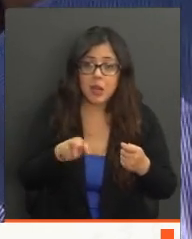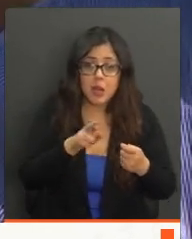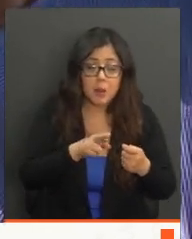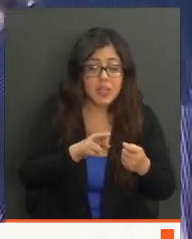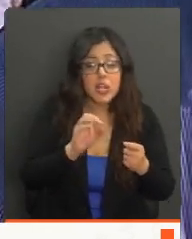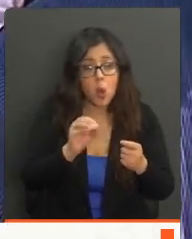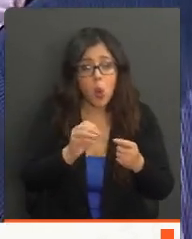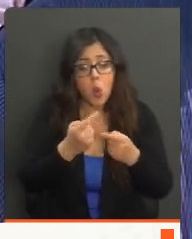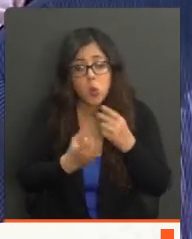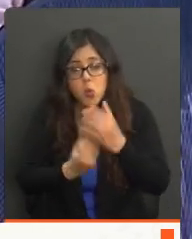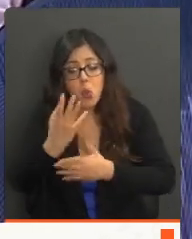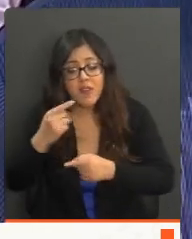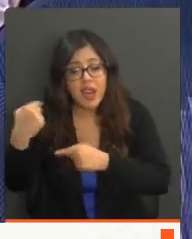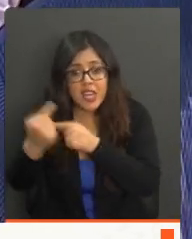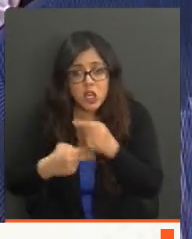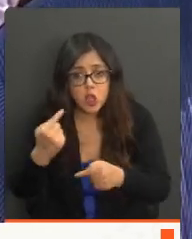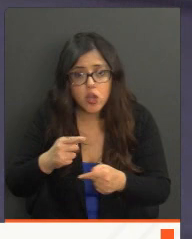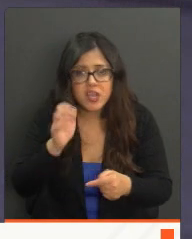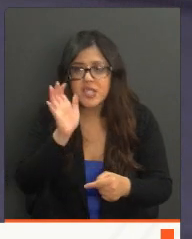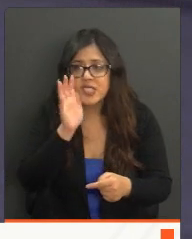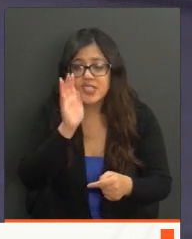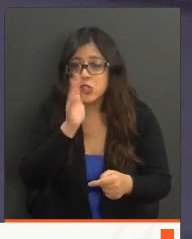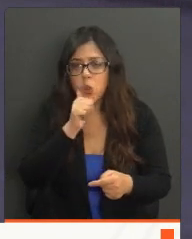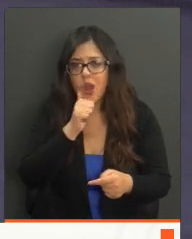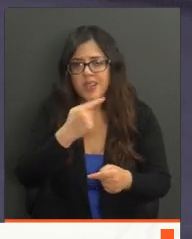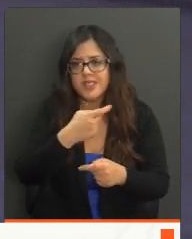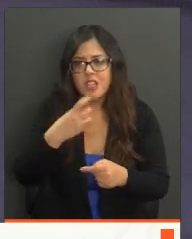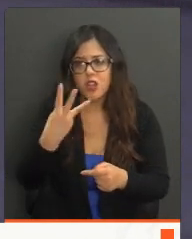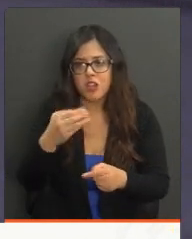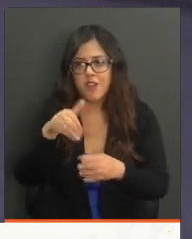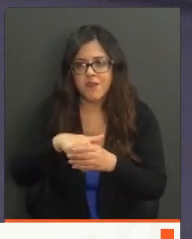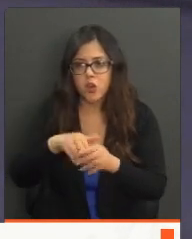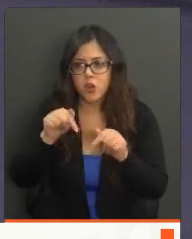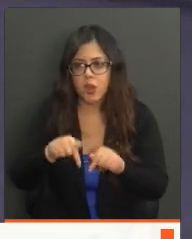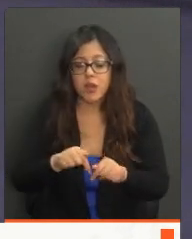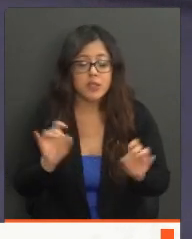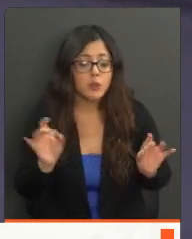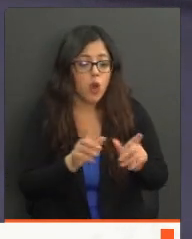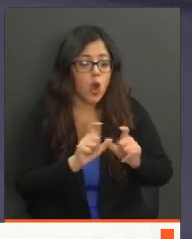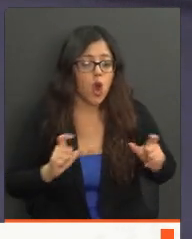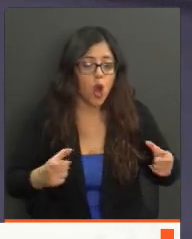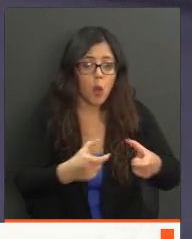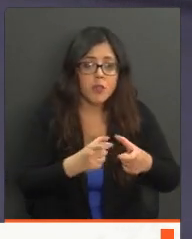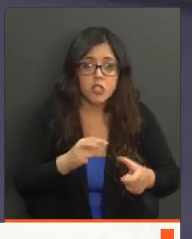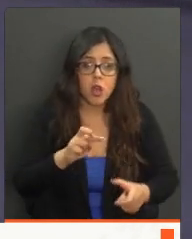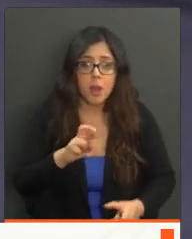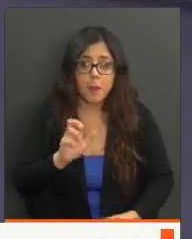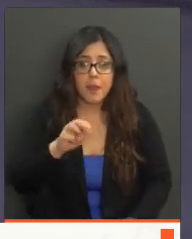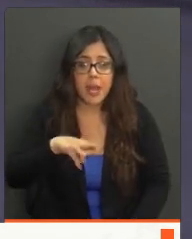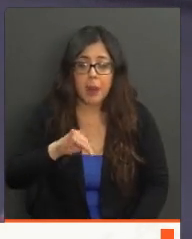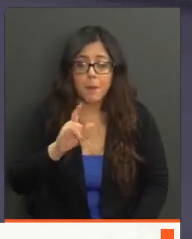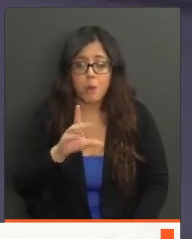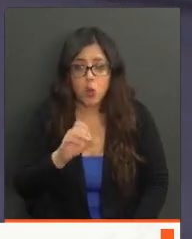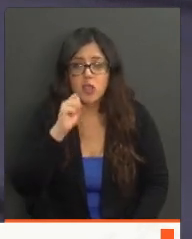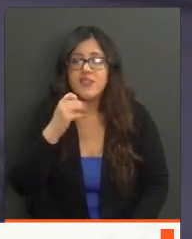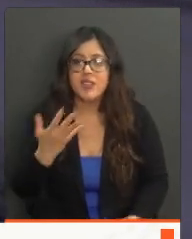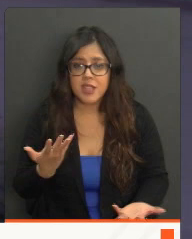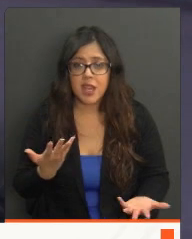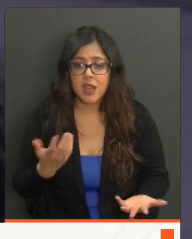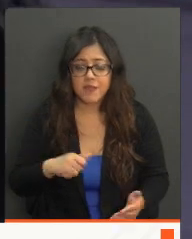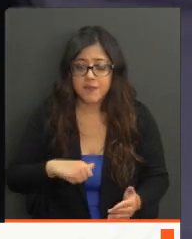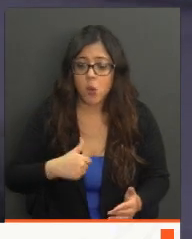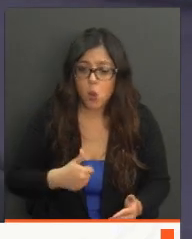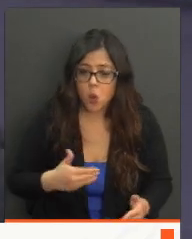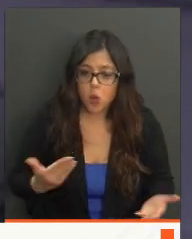pasar los 103 votos en el Pleno. Si es que la comisión de preámbulo tiene una de las intenciones es